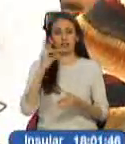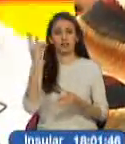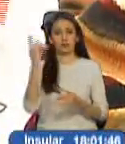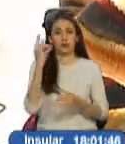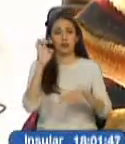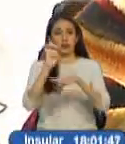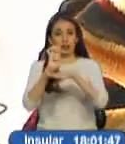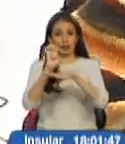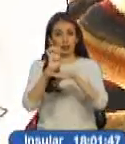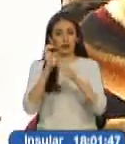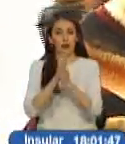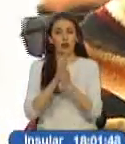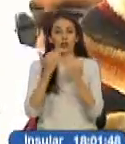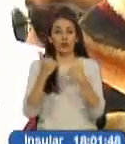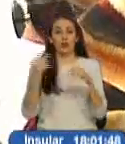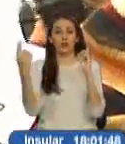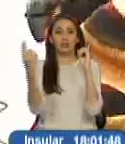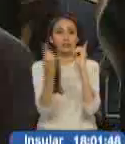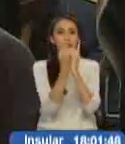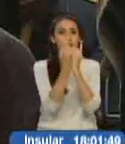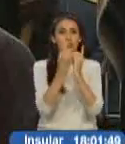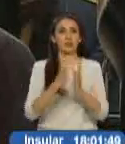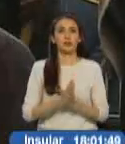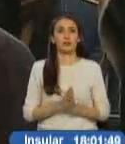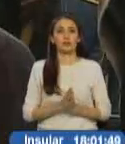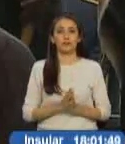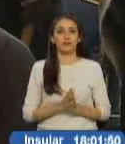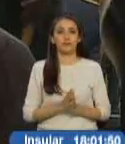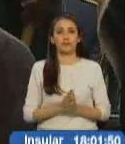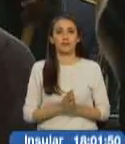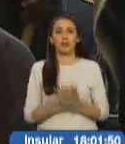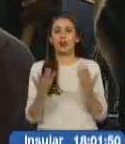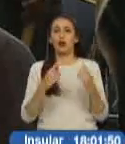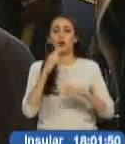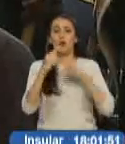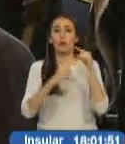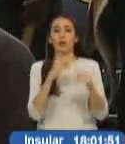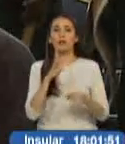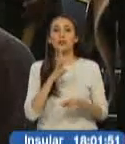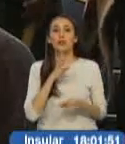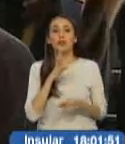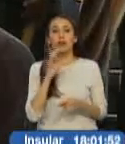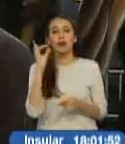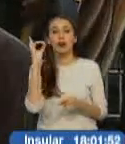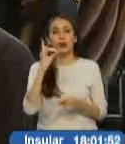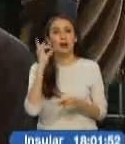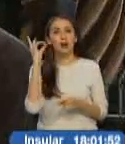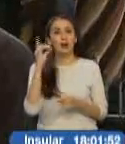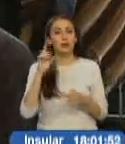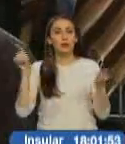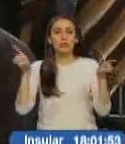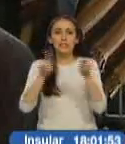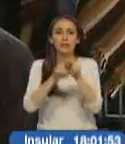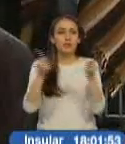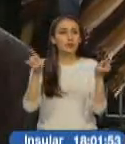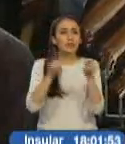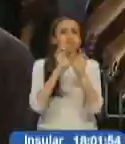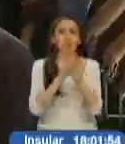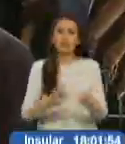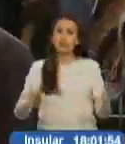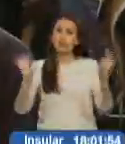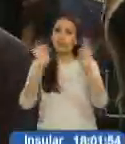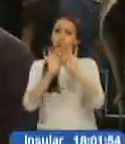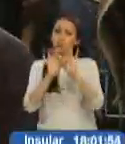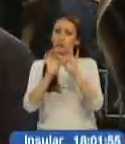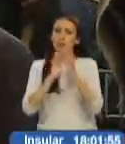dieron cita en el complejo arqueológico Cochasquí. En su intervención, el presidente boliviano hizo hincapié en la unidad de los pueblos para